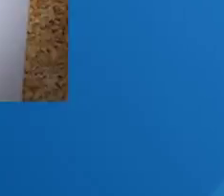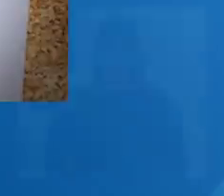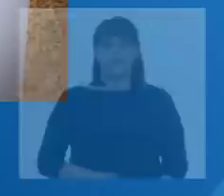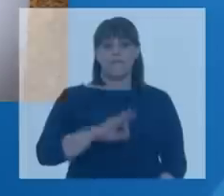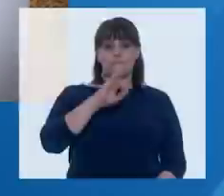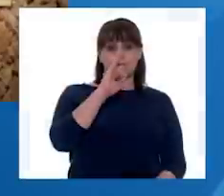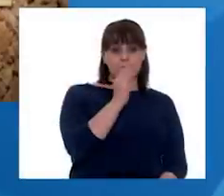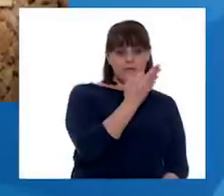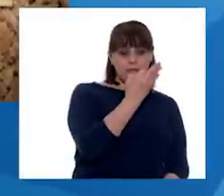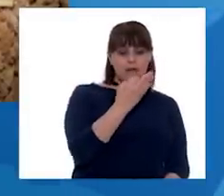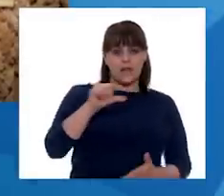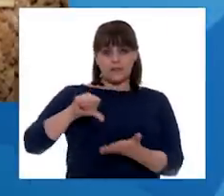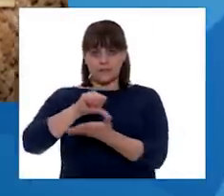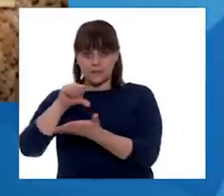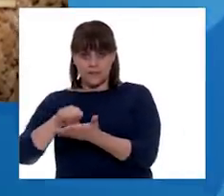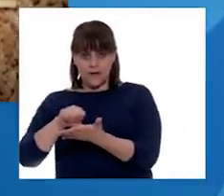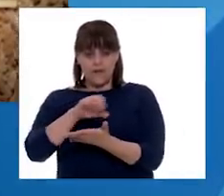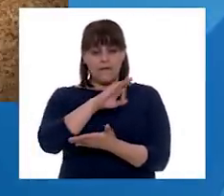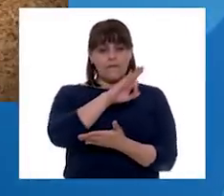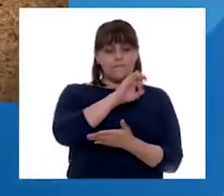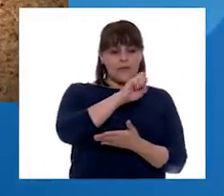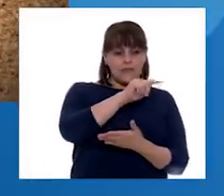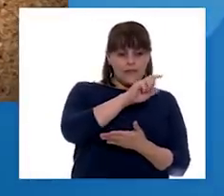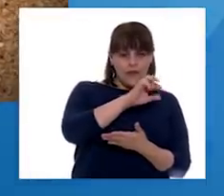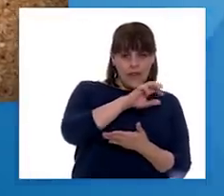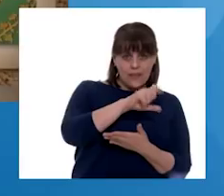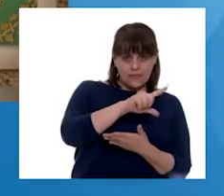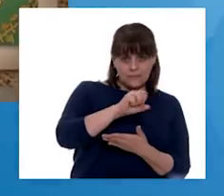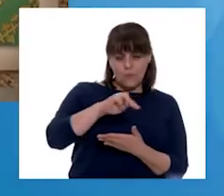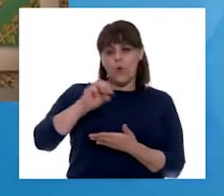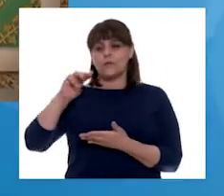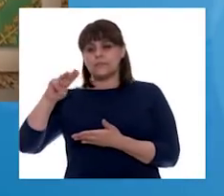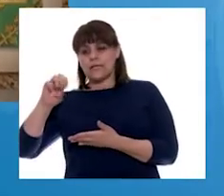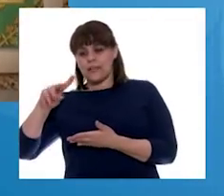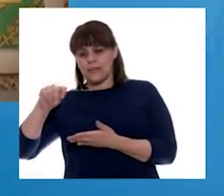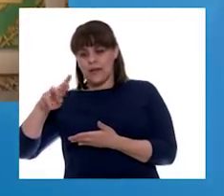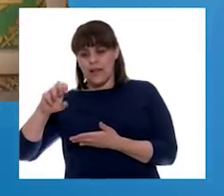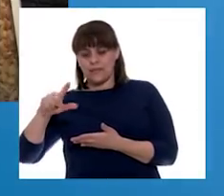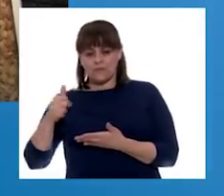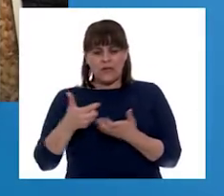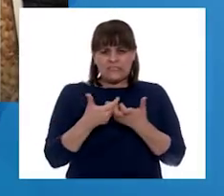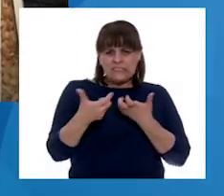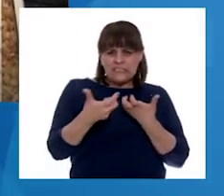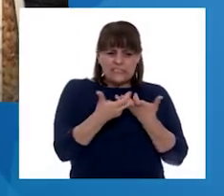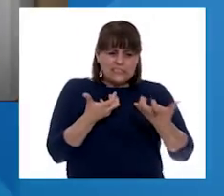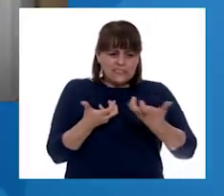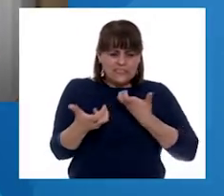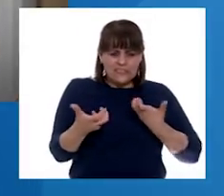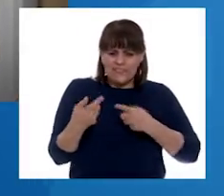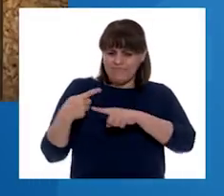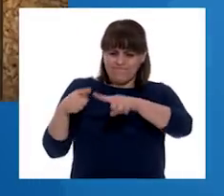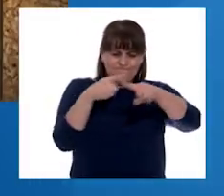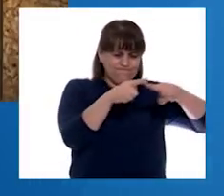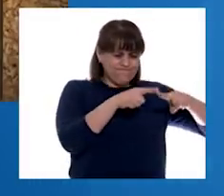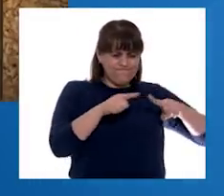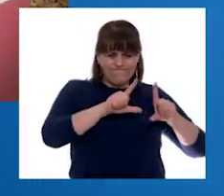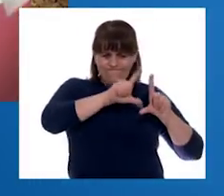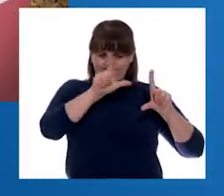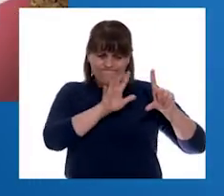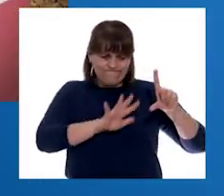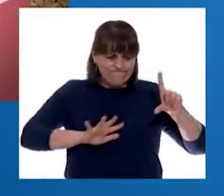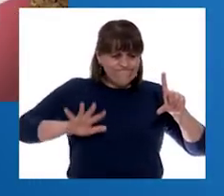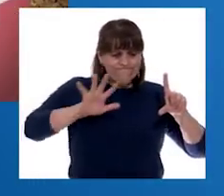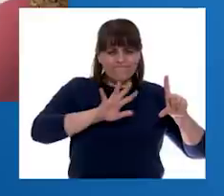Federalismo y centralismo. Batallas y rebeliones han sembrado crisis y división por todas partes. No hay presidente